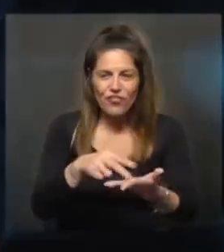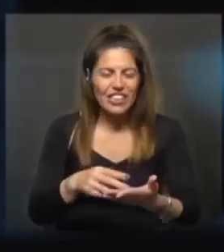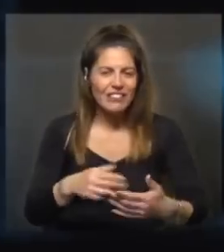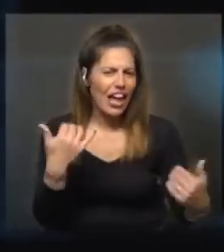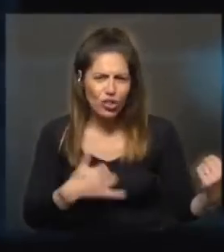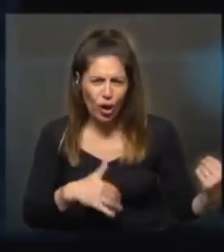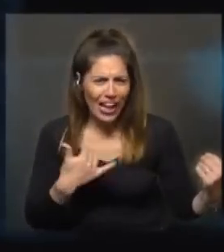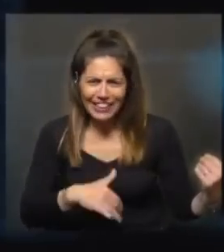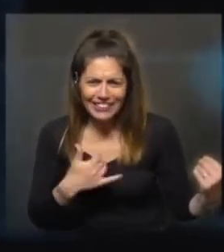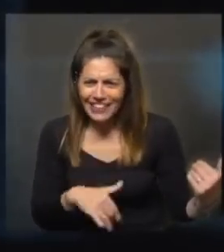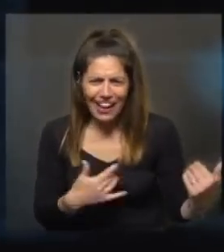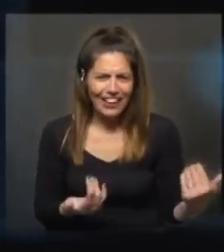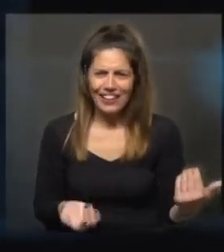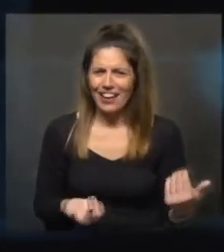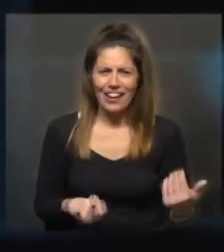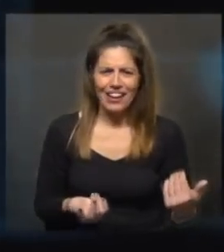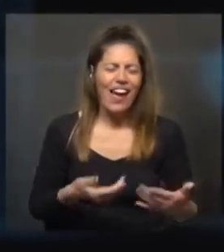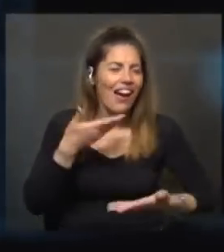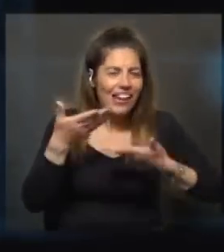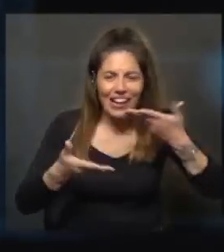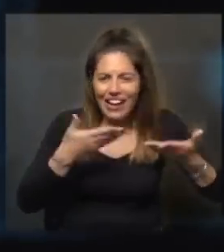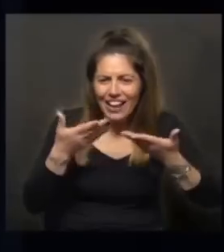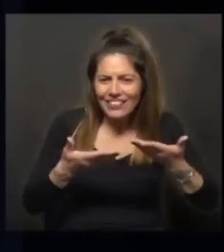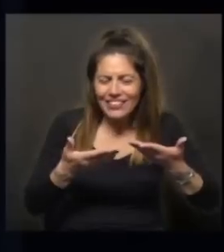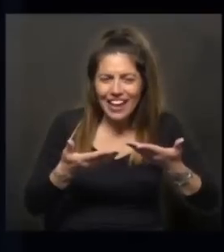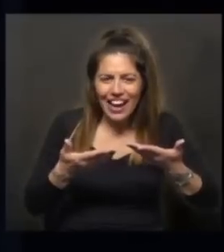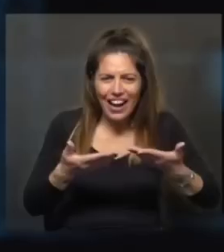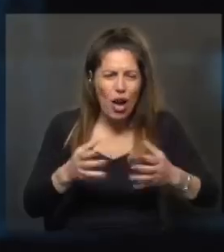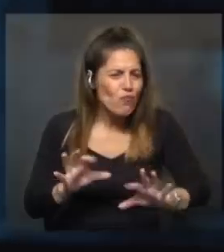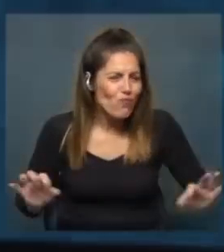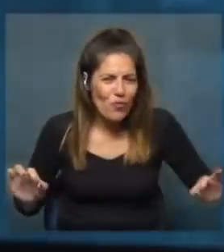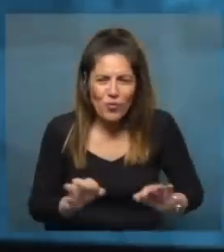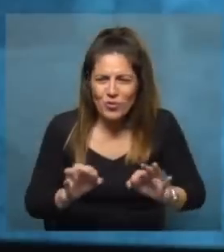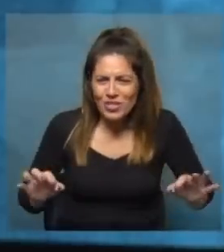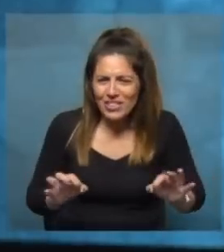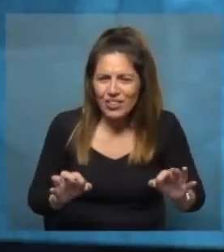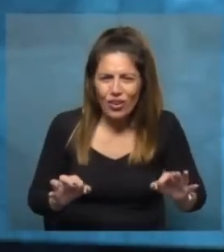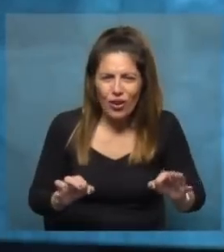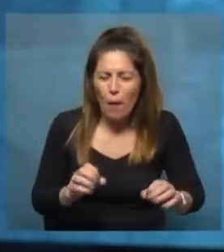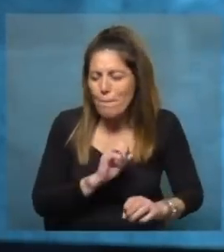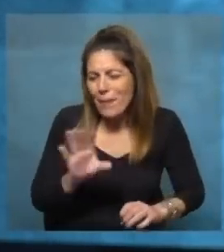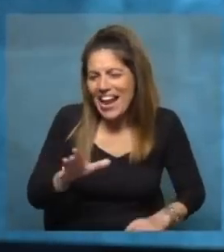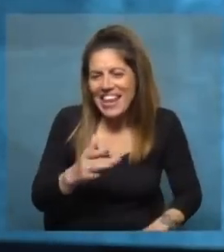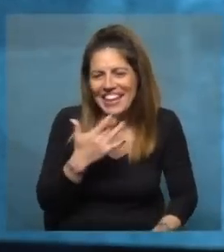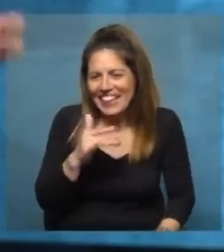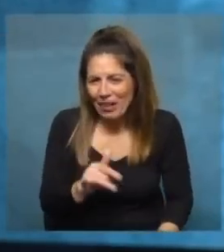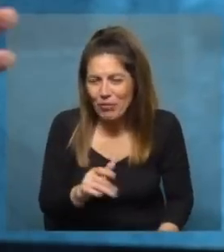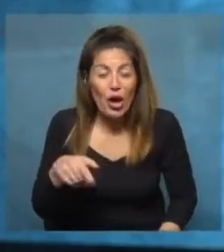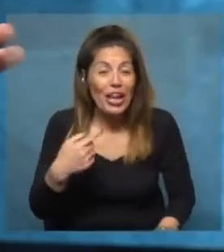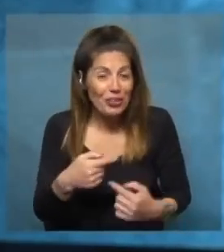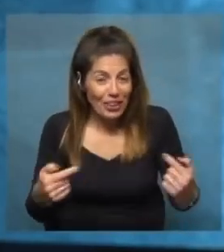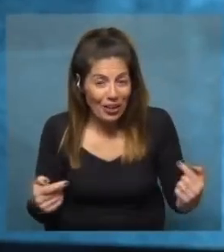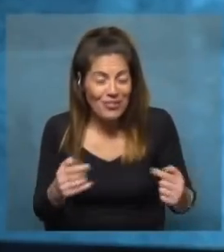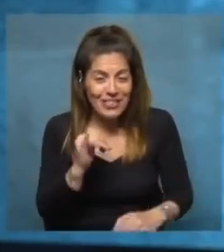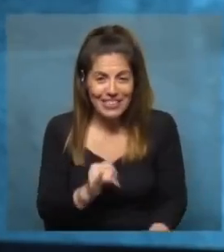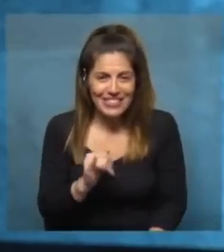la guitarra canta un mal ejemplo músico un muy mal ejemplo en otras cosas quizá